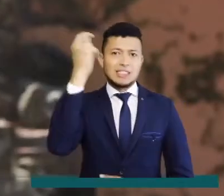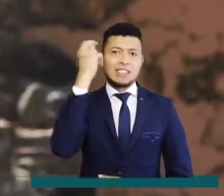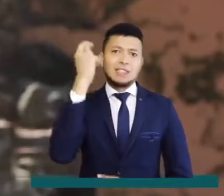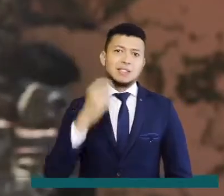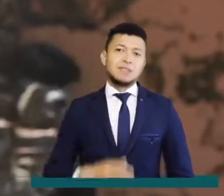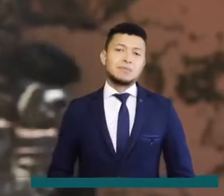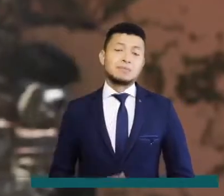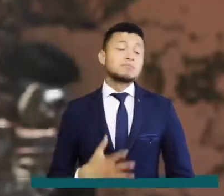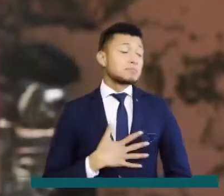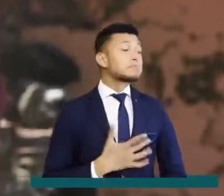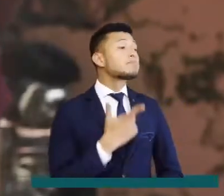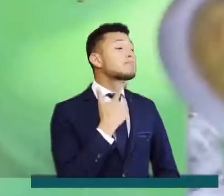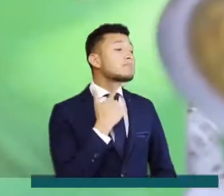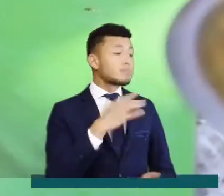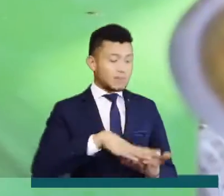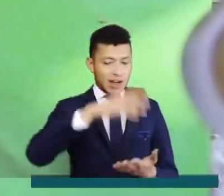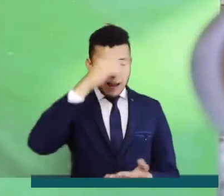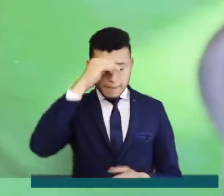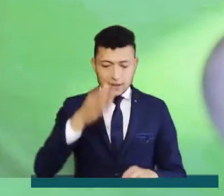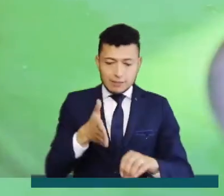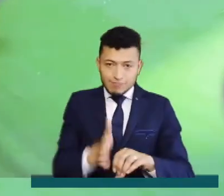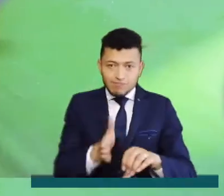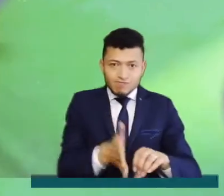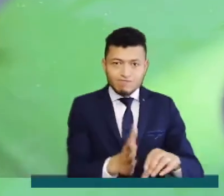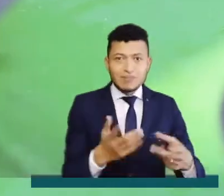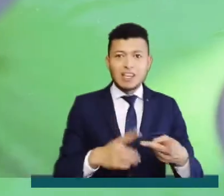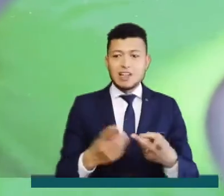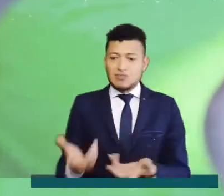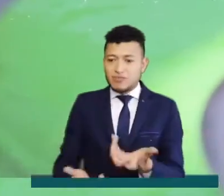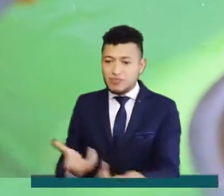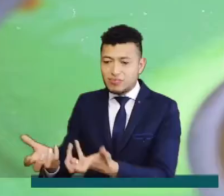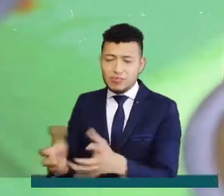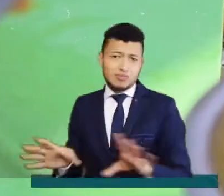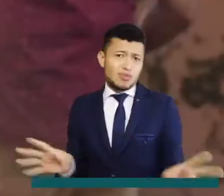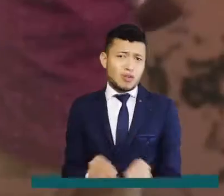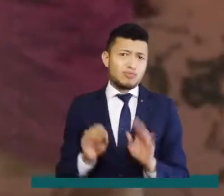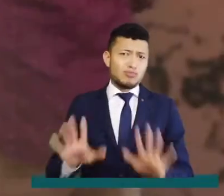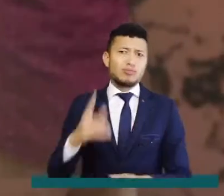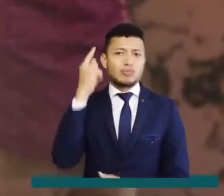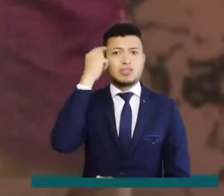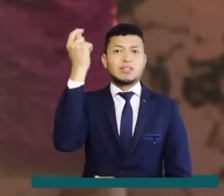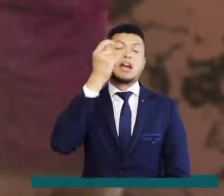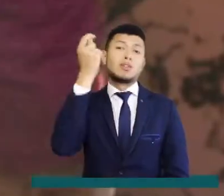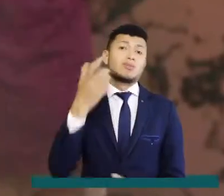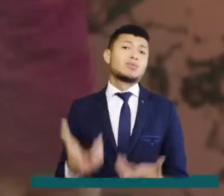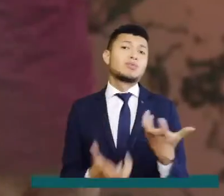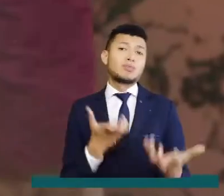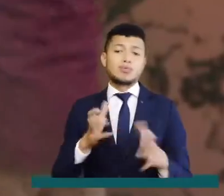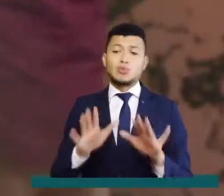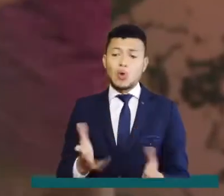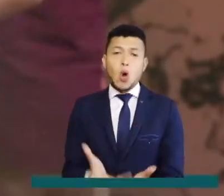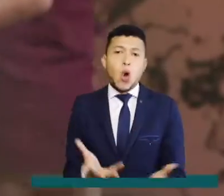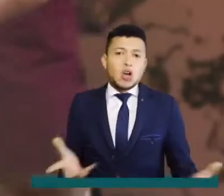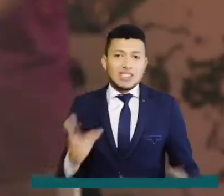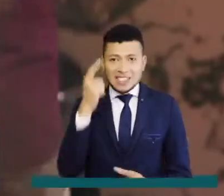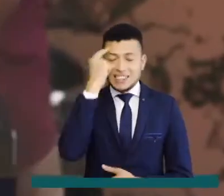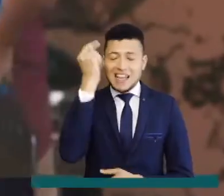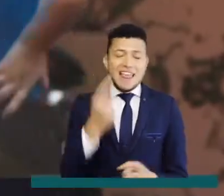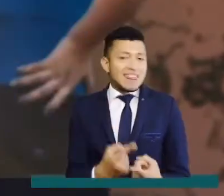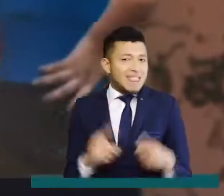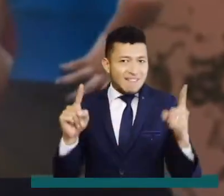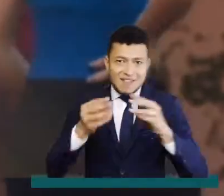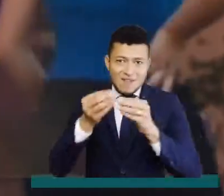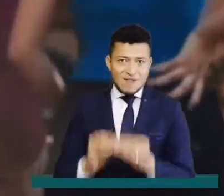aprendo a cocinar a aplicar verduras a todo lo que es sobre el llano se cocina como cosas del llano cosas muy